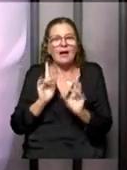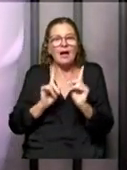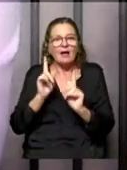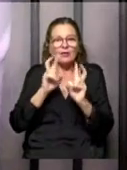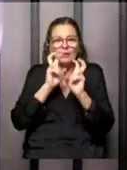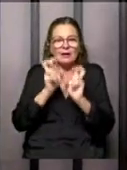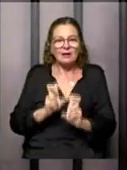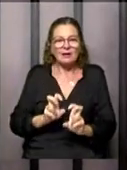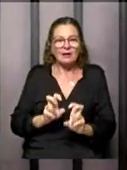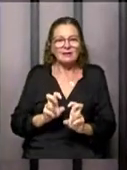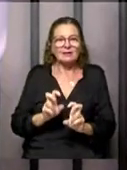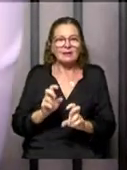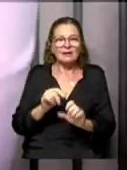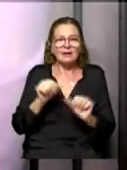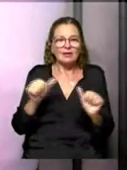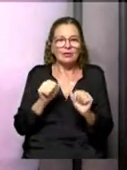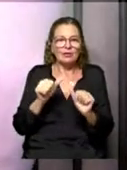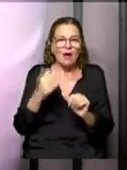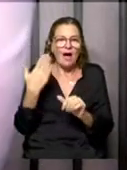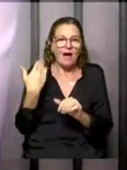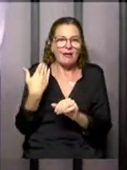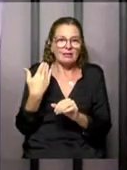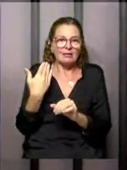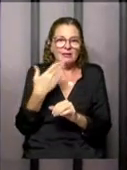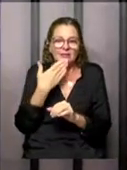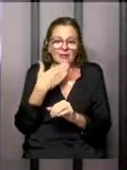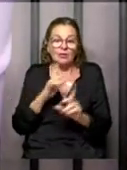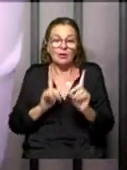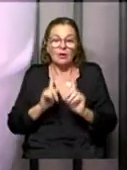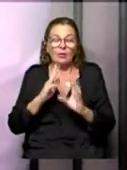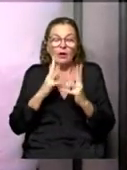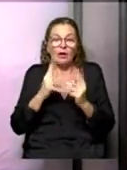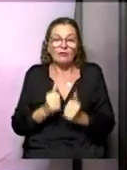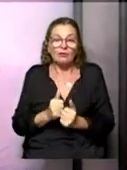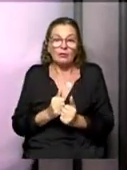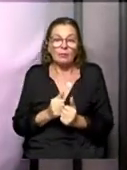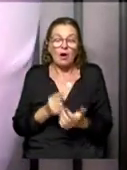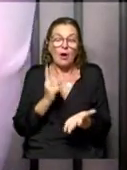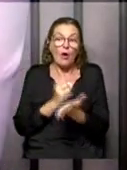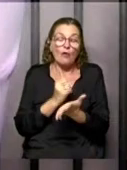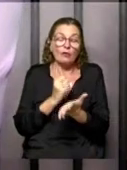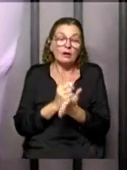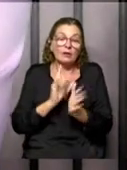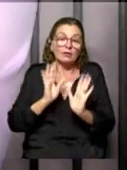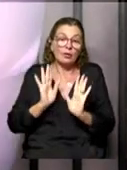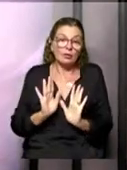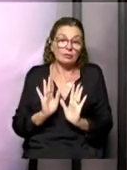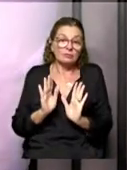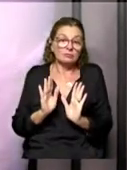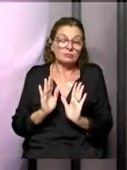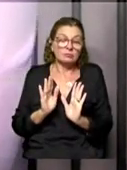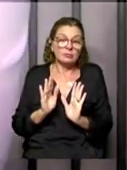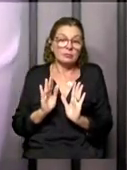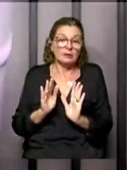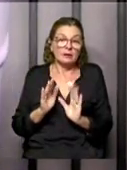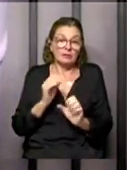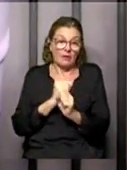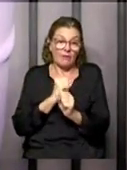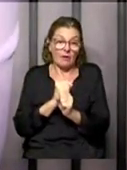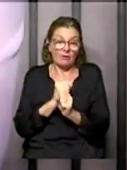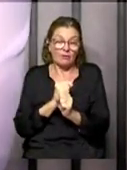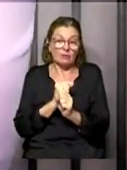análisis que hizo Martina en su momento y que entendió, de alguna manera, la obligaba a el camino en materia laboral.